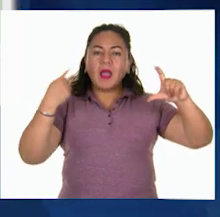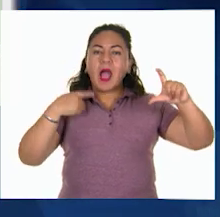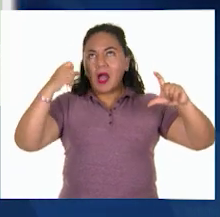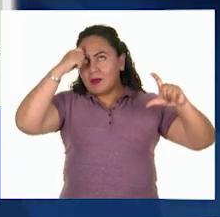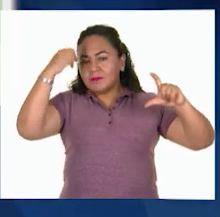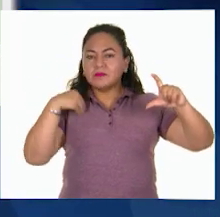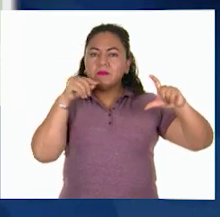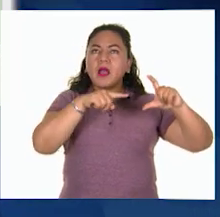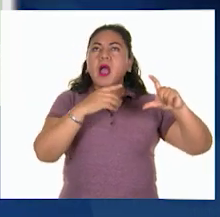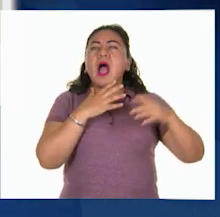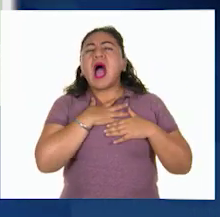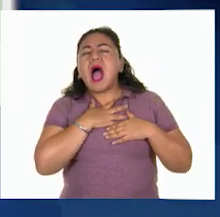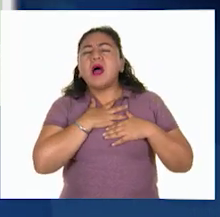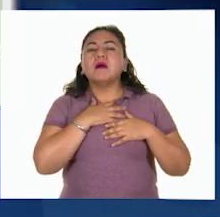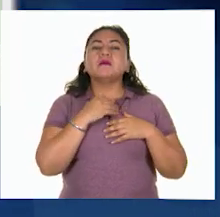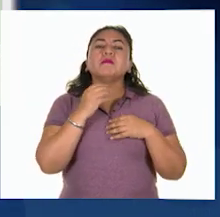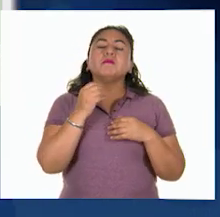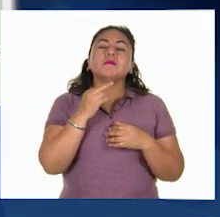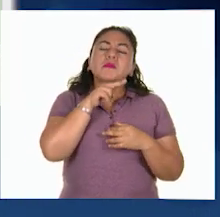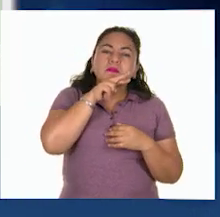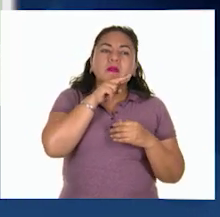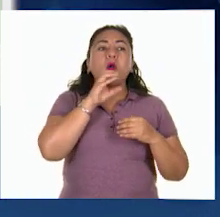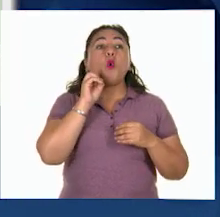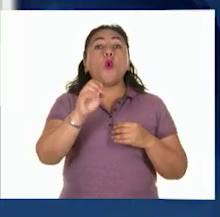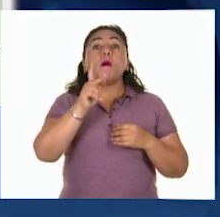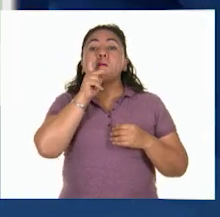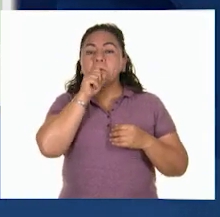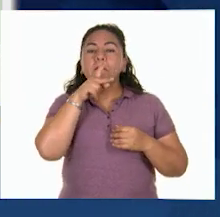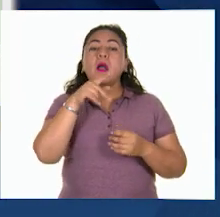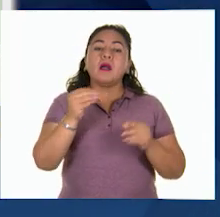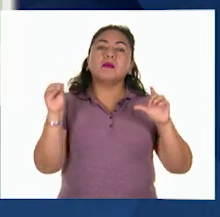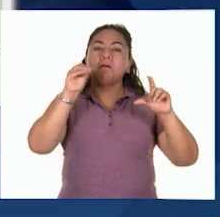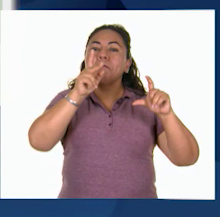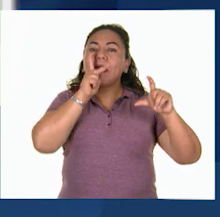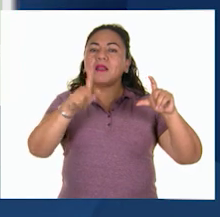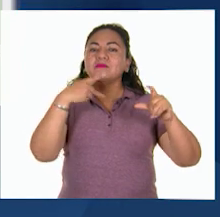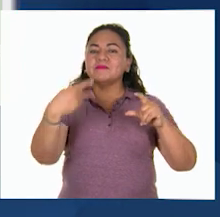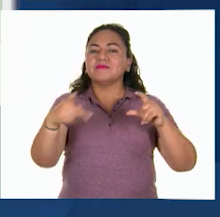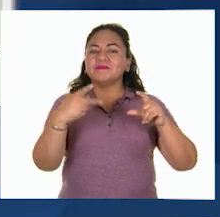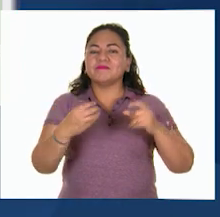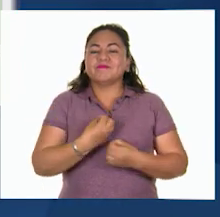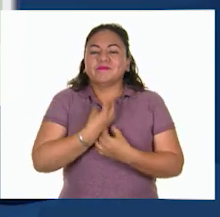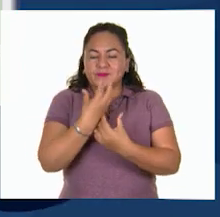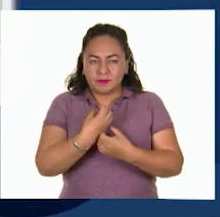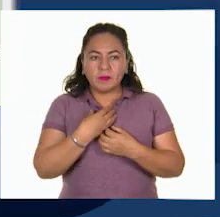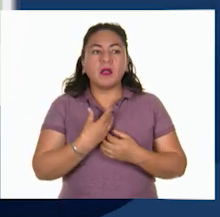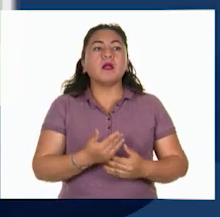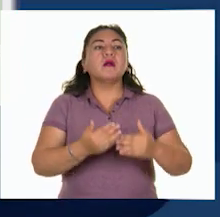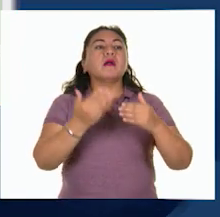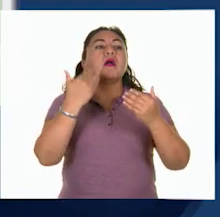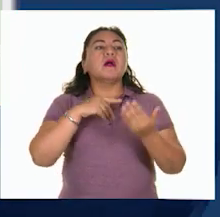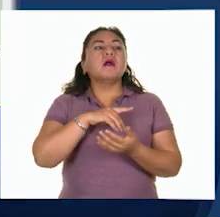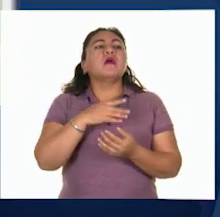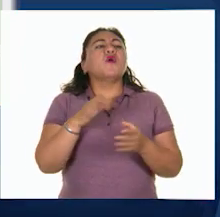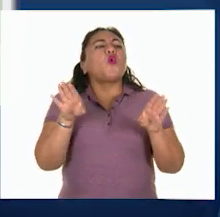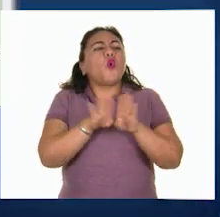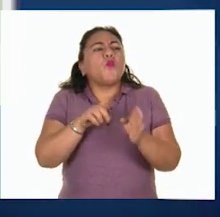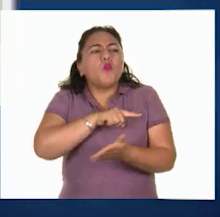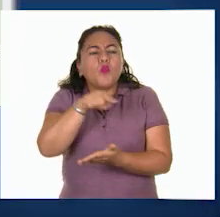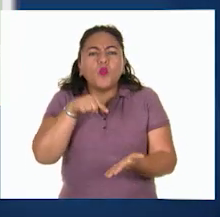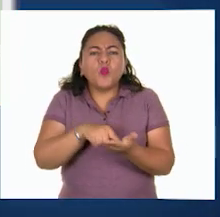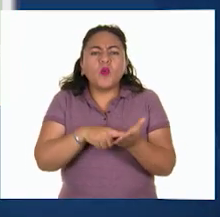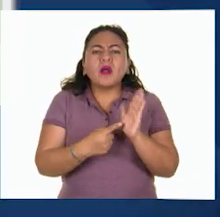y de las acciones y de las palabras de los mismos personajes. ¿Cómo se muestra el lugar donde suceden los